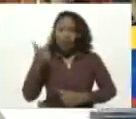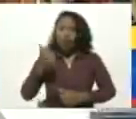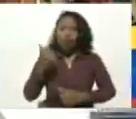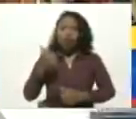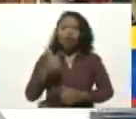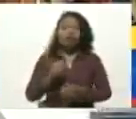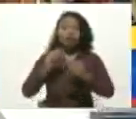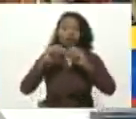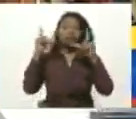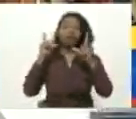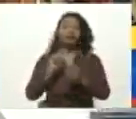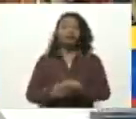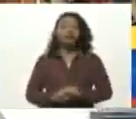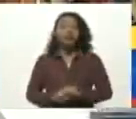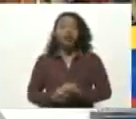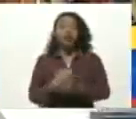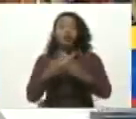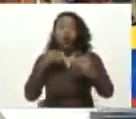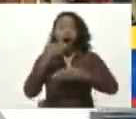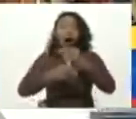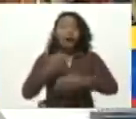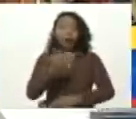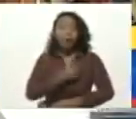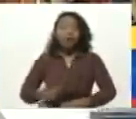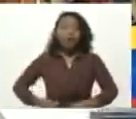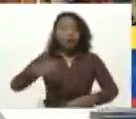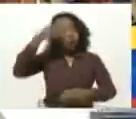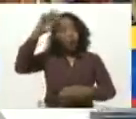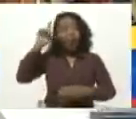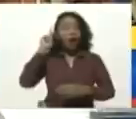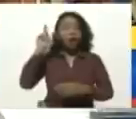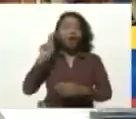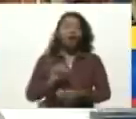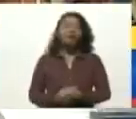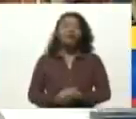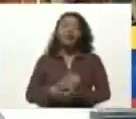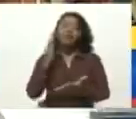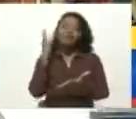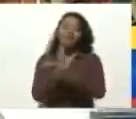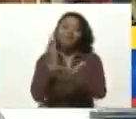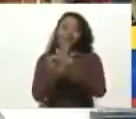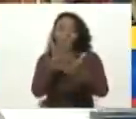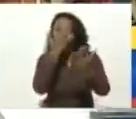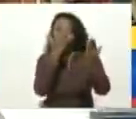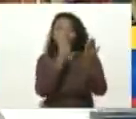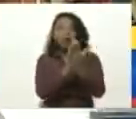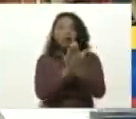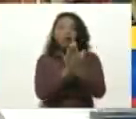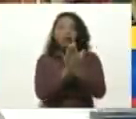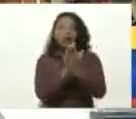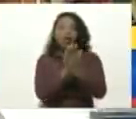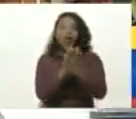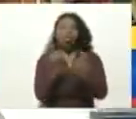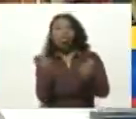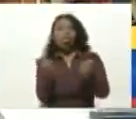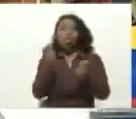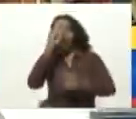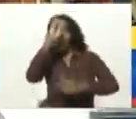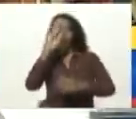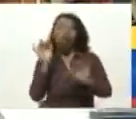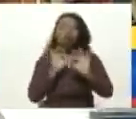impresionante. De verdad, todo lo que ha hecho el presidente Díaz-Canel, siempre al frente, sin titubear un